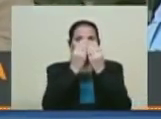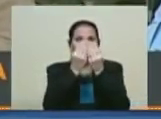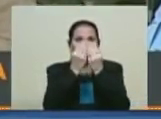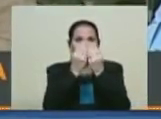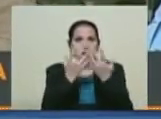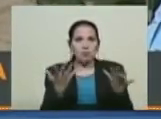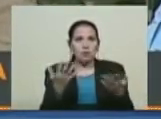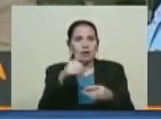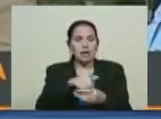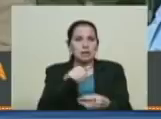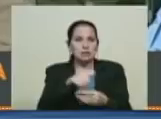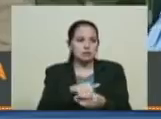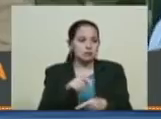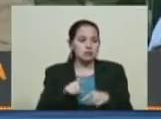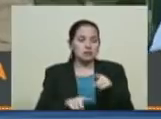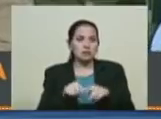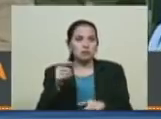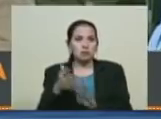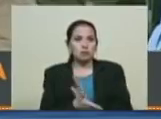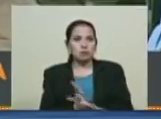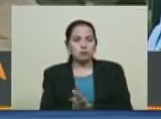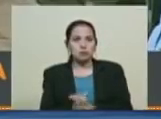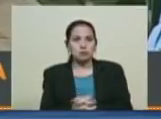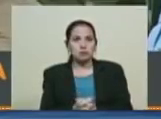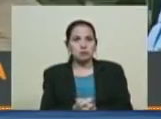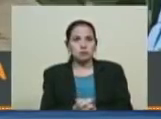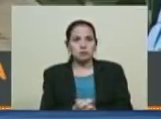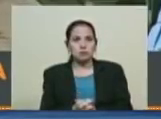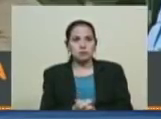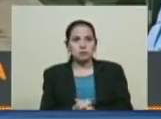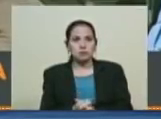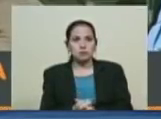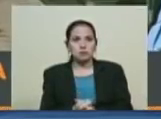Tenemos elecciones para el Consejo Legislativo.